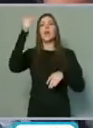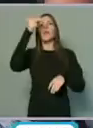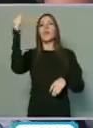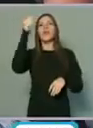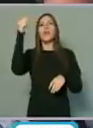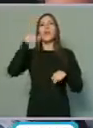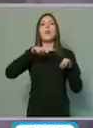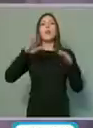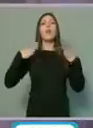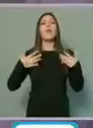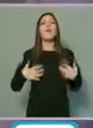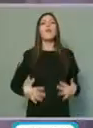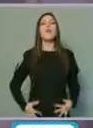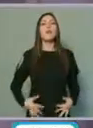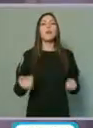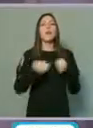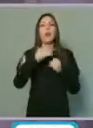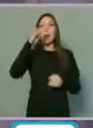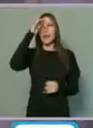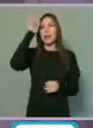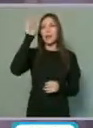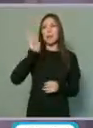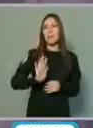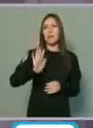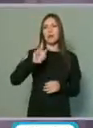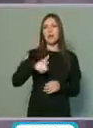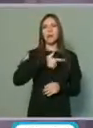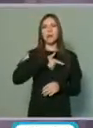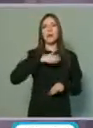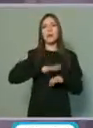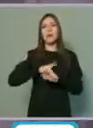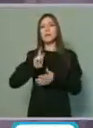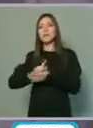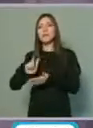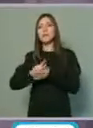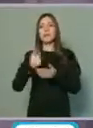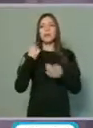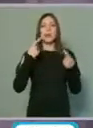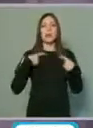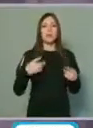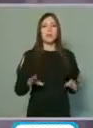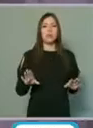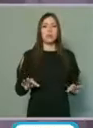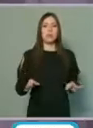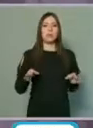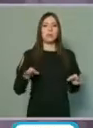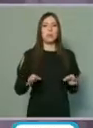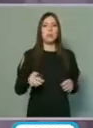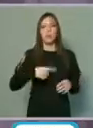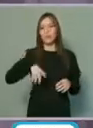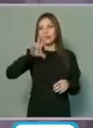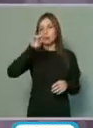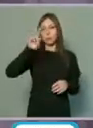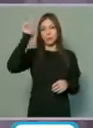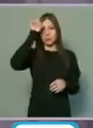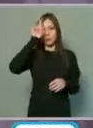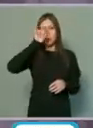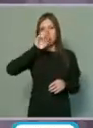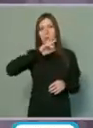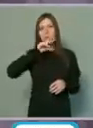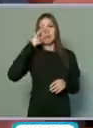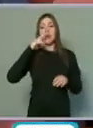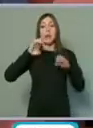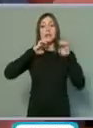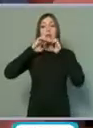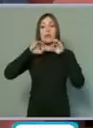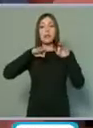¿no? Entonces, puedes comunicar que eres más una persona de servicio que una persona de autoridad, y esto no se recomienda dentro de una entrevista